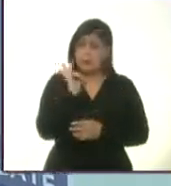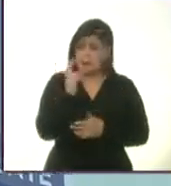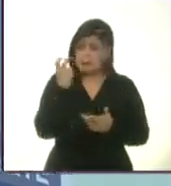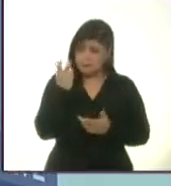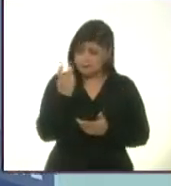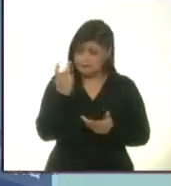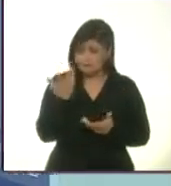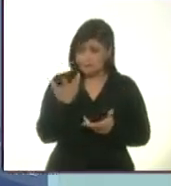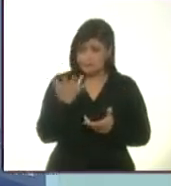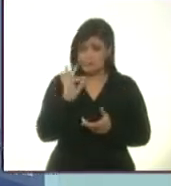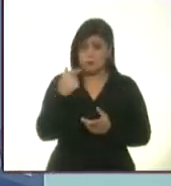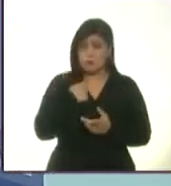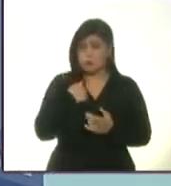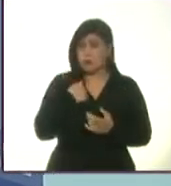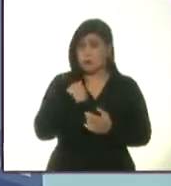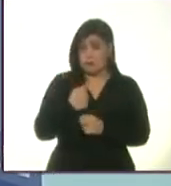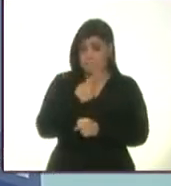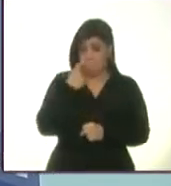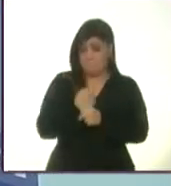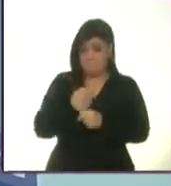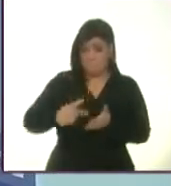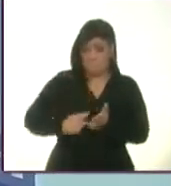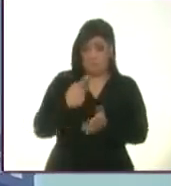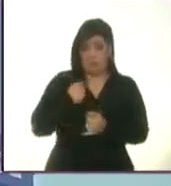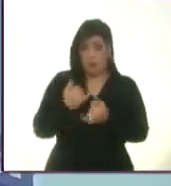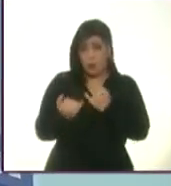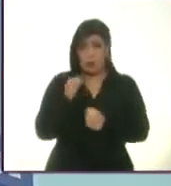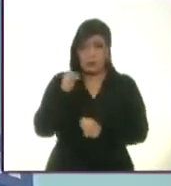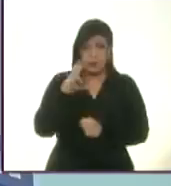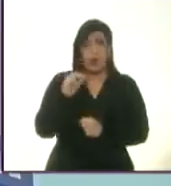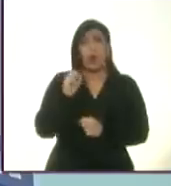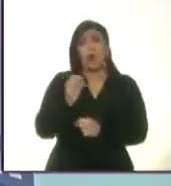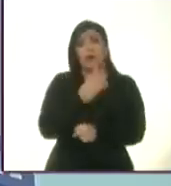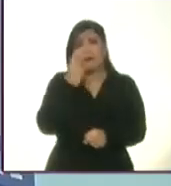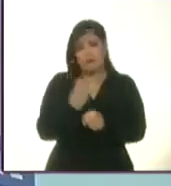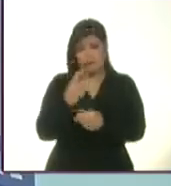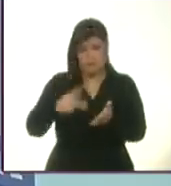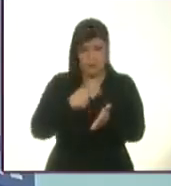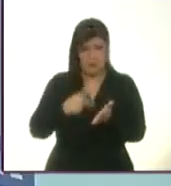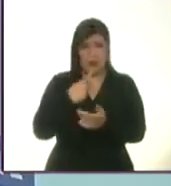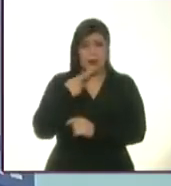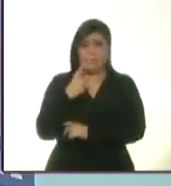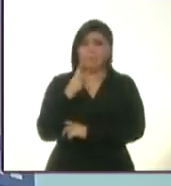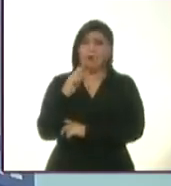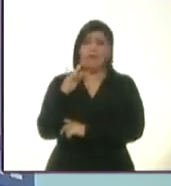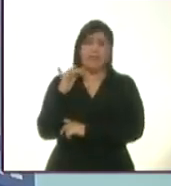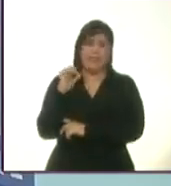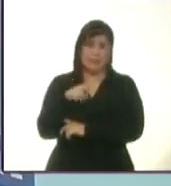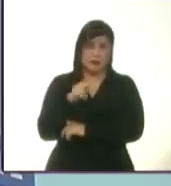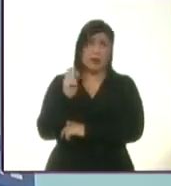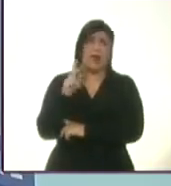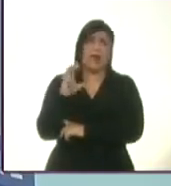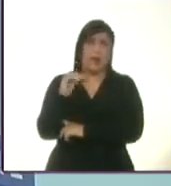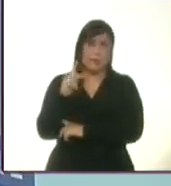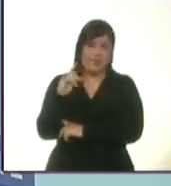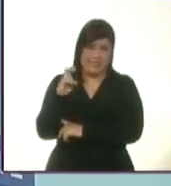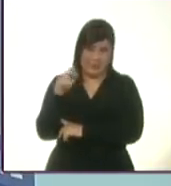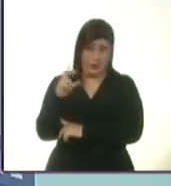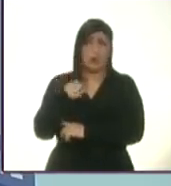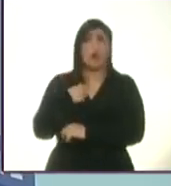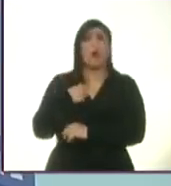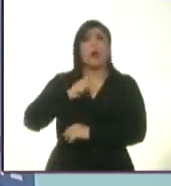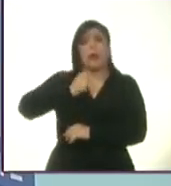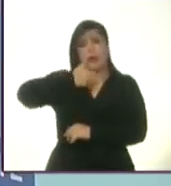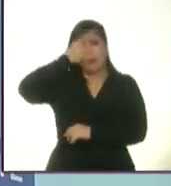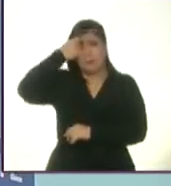si tengo suerte la primera vez o la tercera que hayan escuchado mi nombre es purificación carpinteyro soy candidata a la jefatura